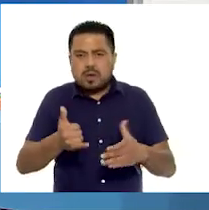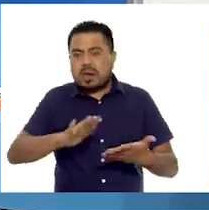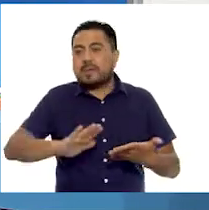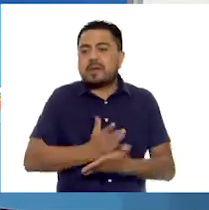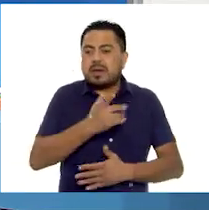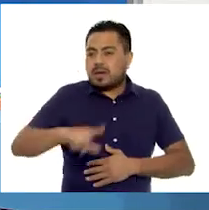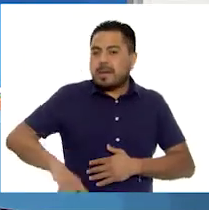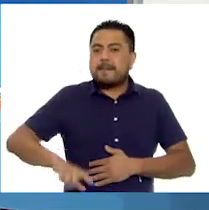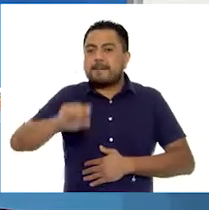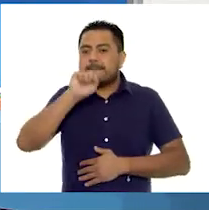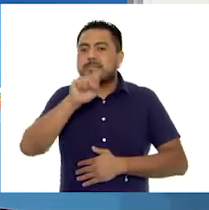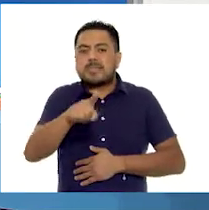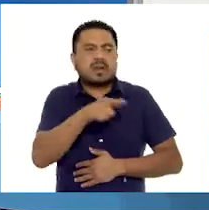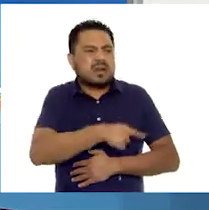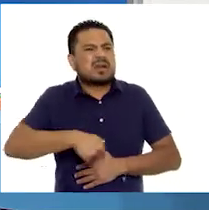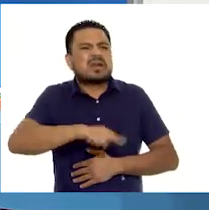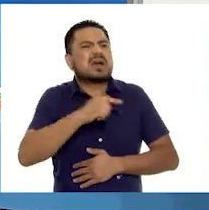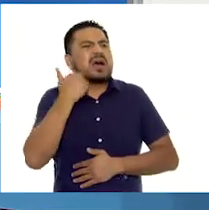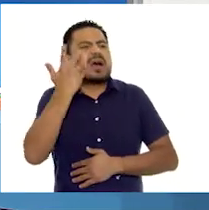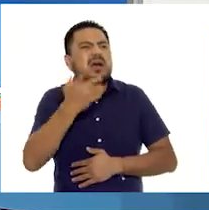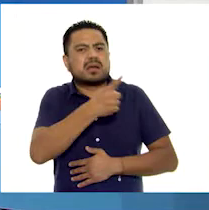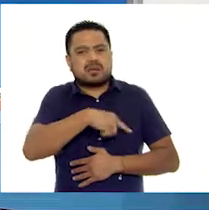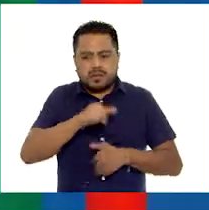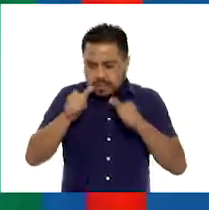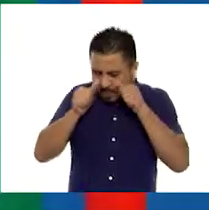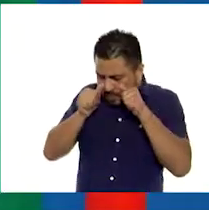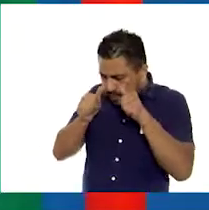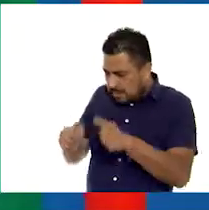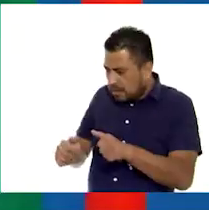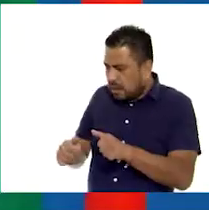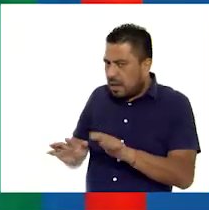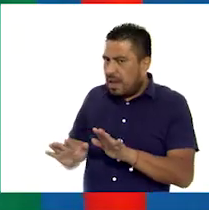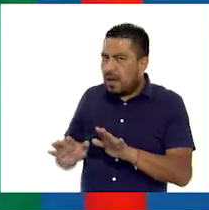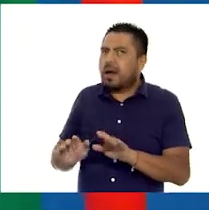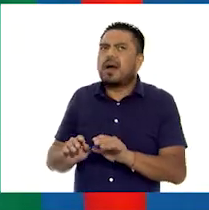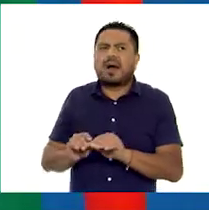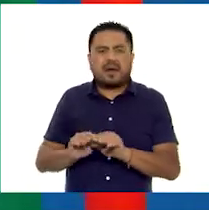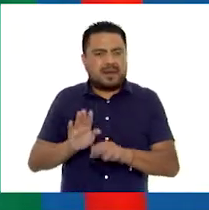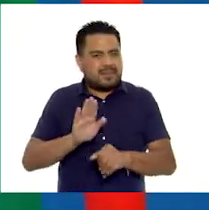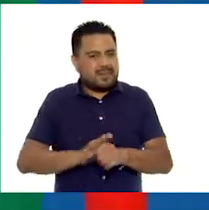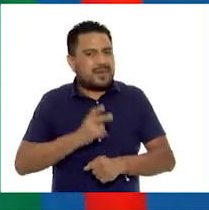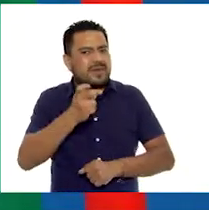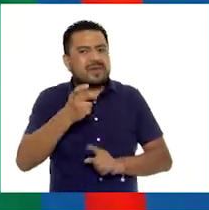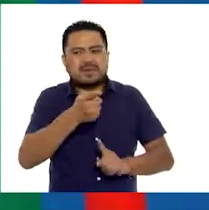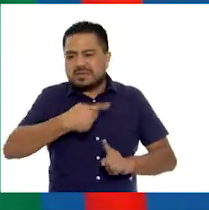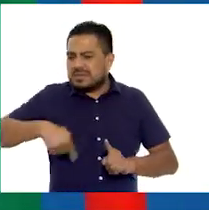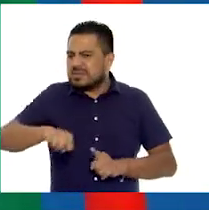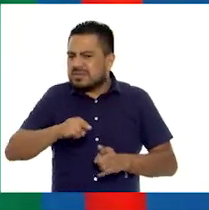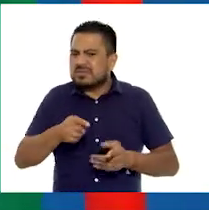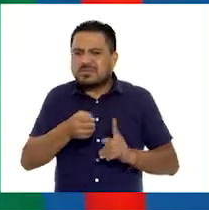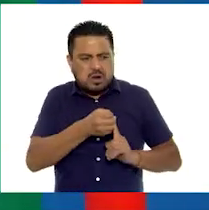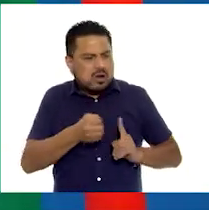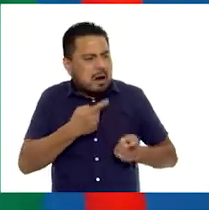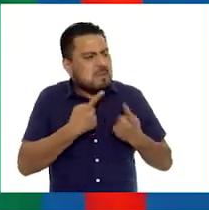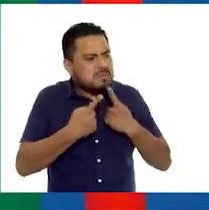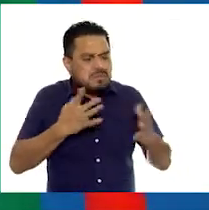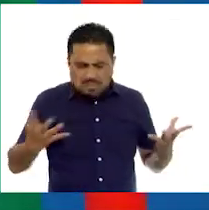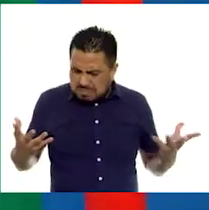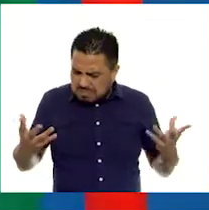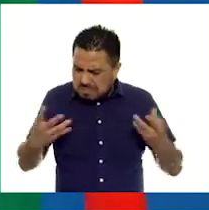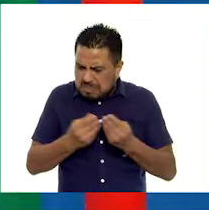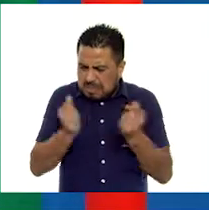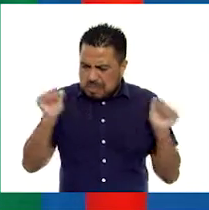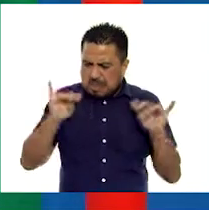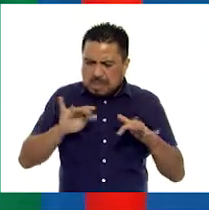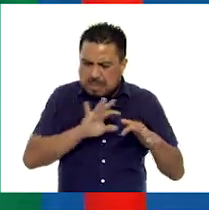gobierno lo que querían era que se les escuchara a claro por eso se organizaron en un movimiento porque la